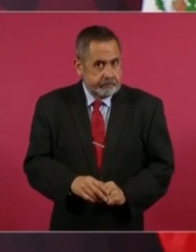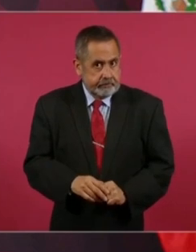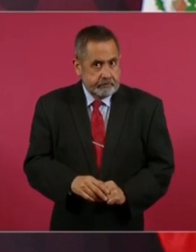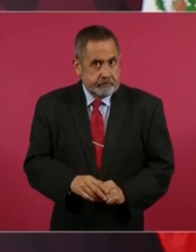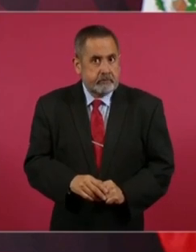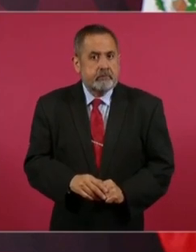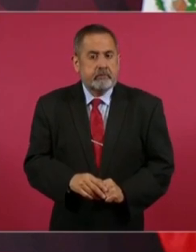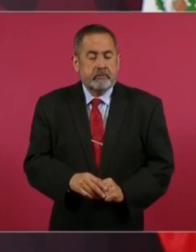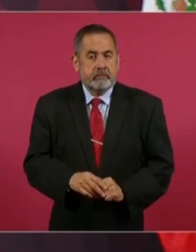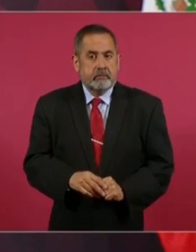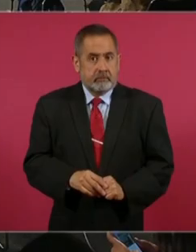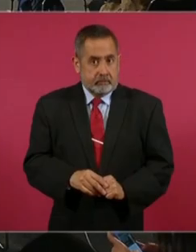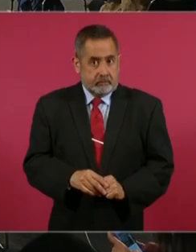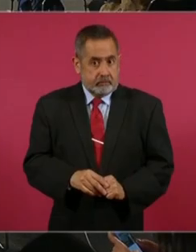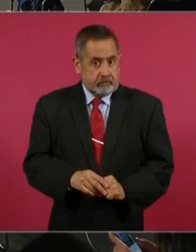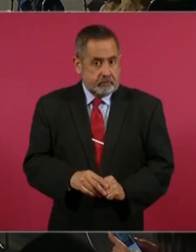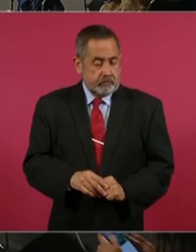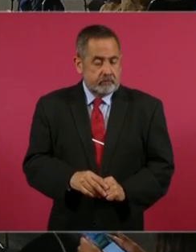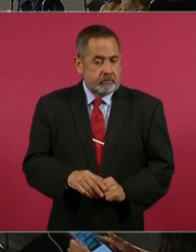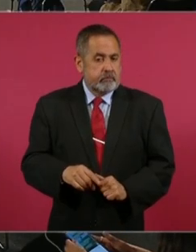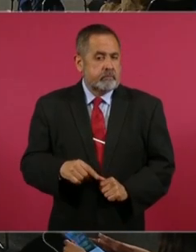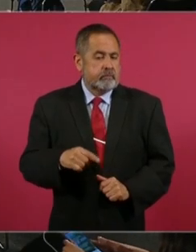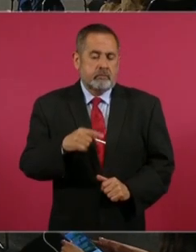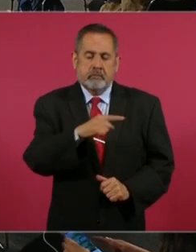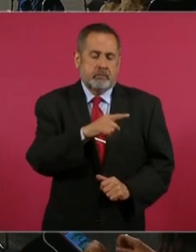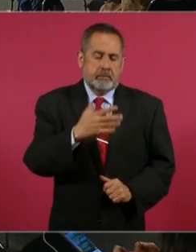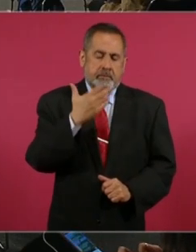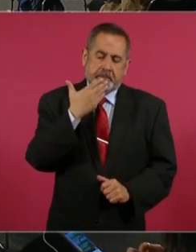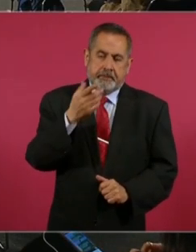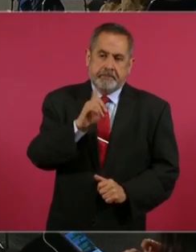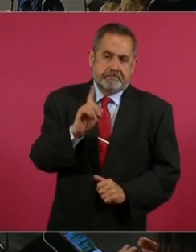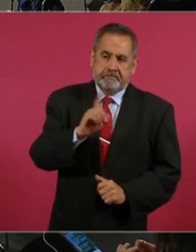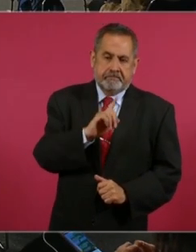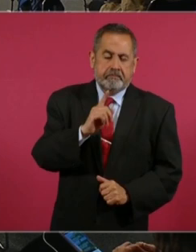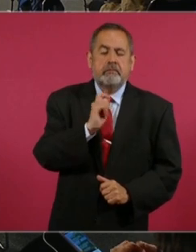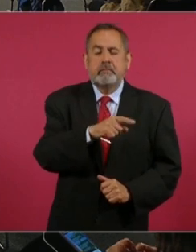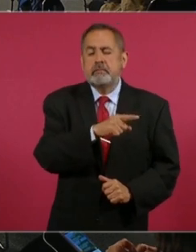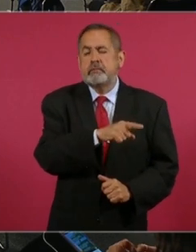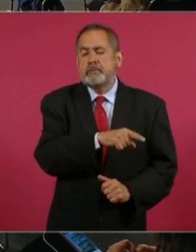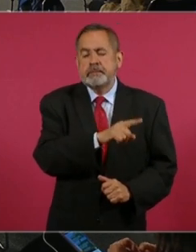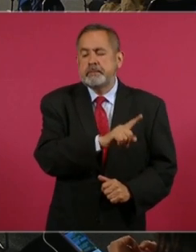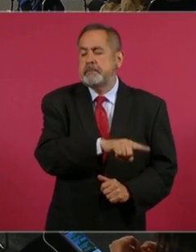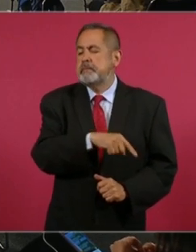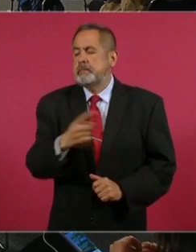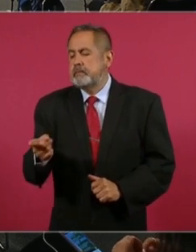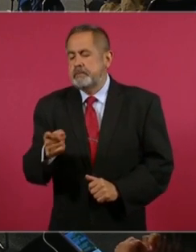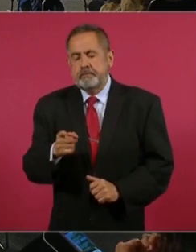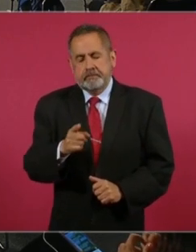no está bien lo que le hicieron a